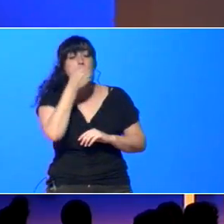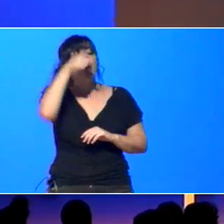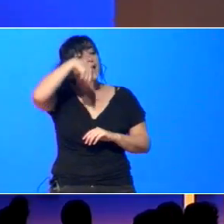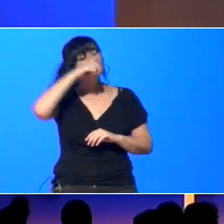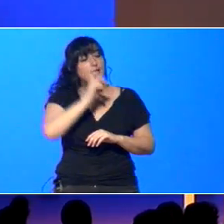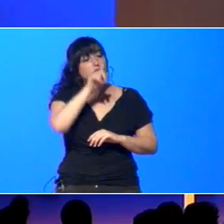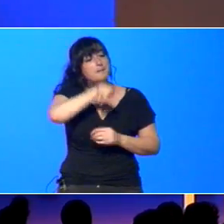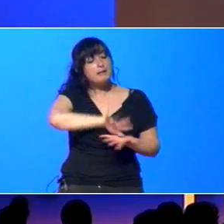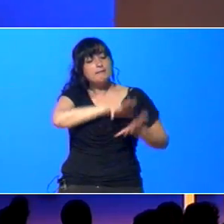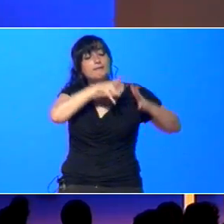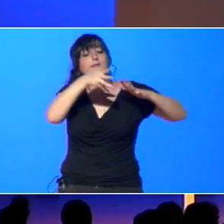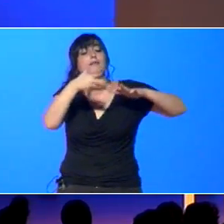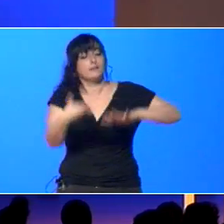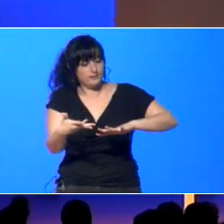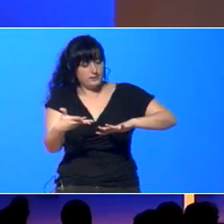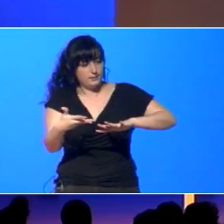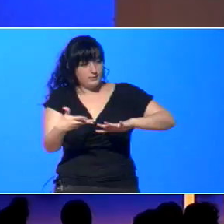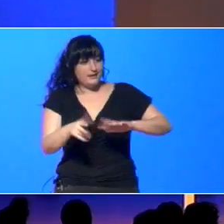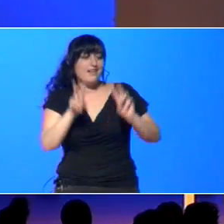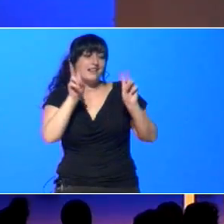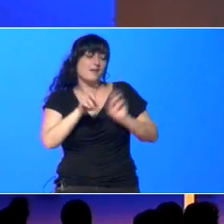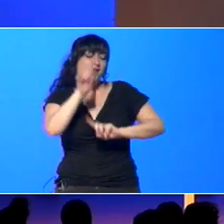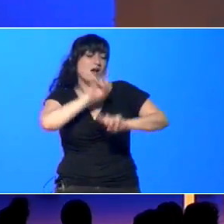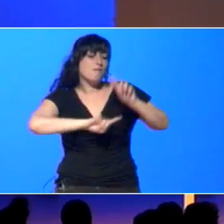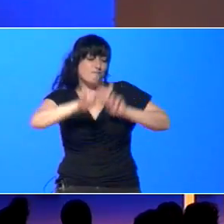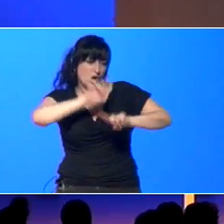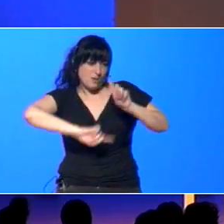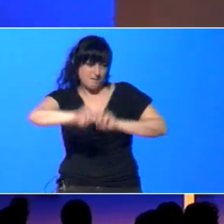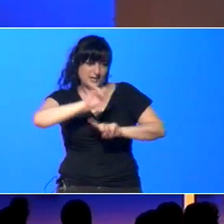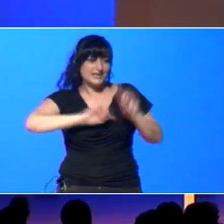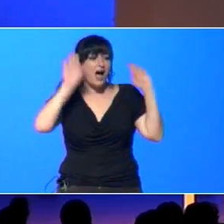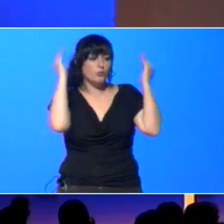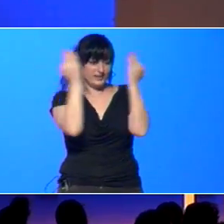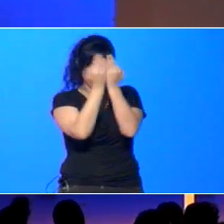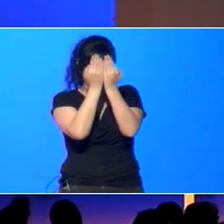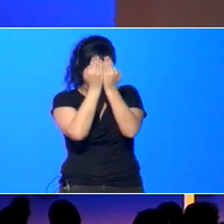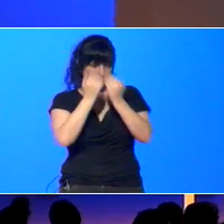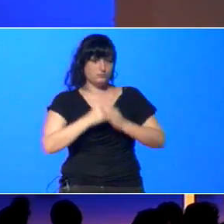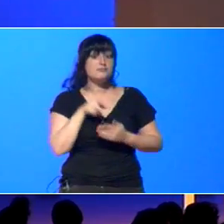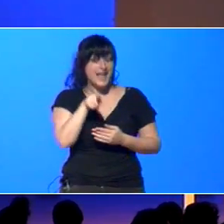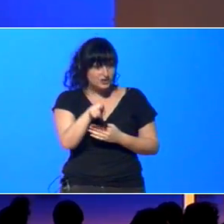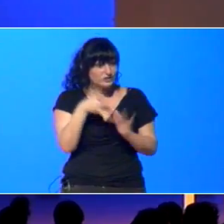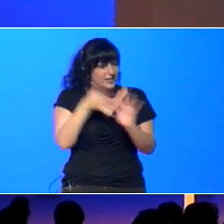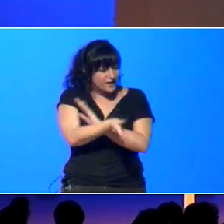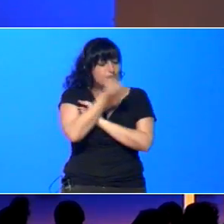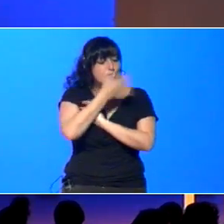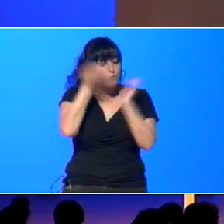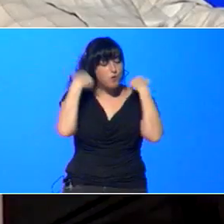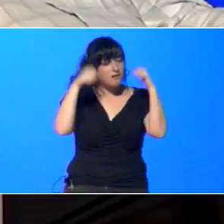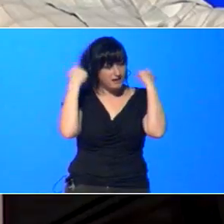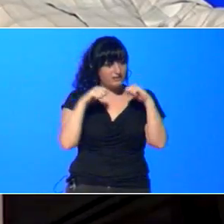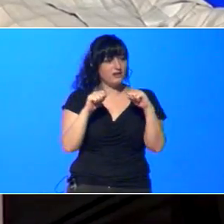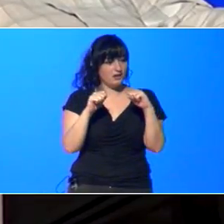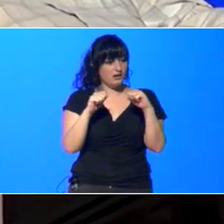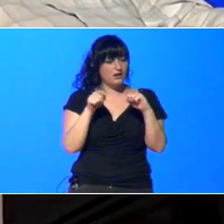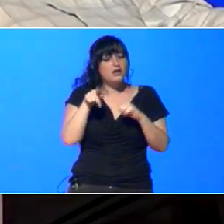implementar también el de trastornos del espectro del autismo. Entonces, esto es una buena práctica, que es una buena práctica